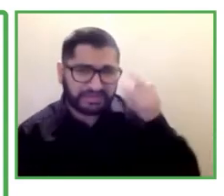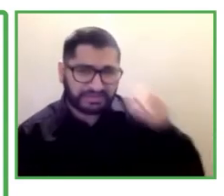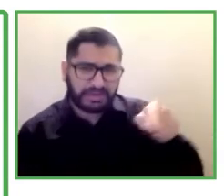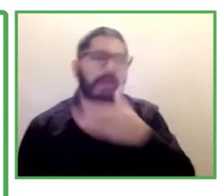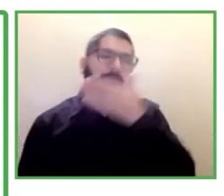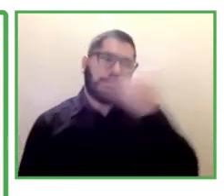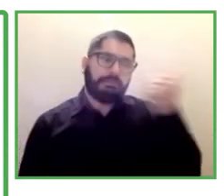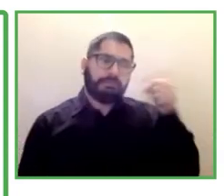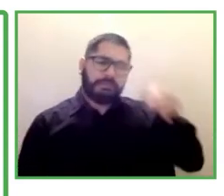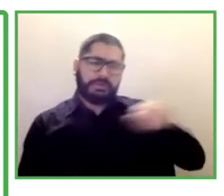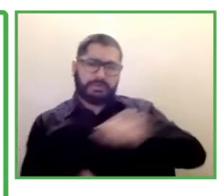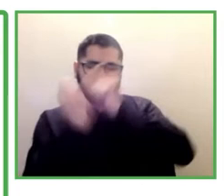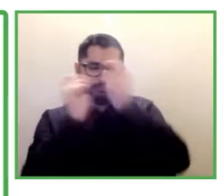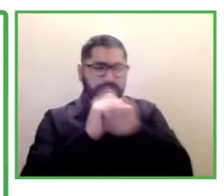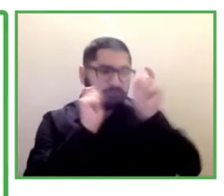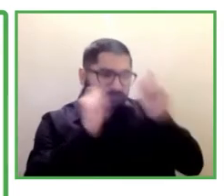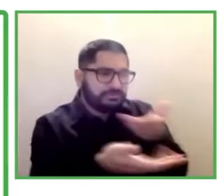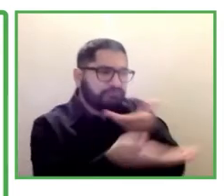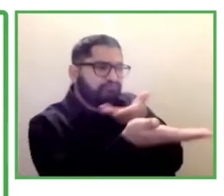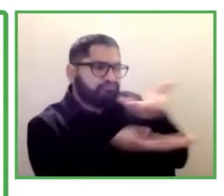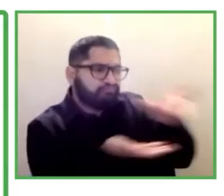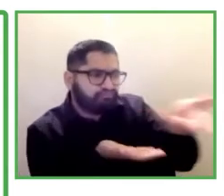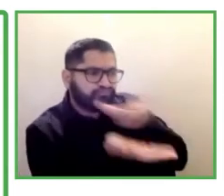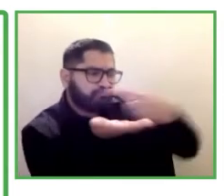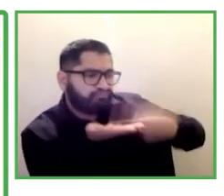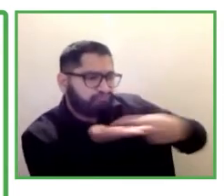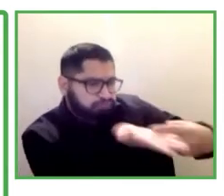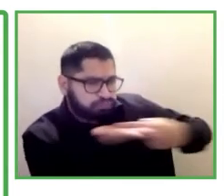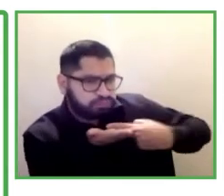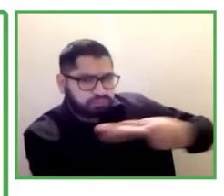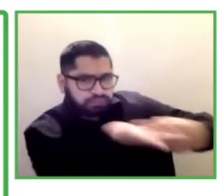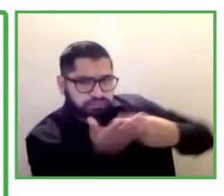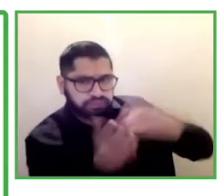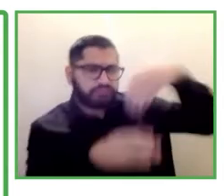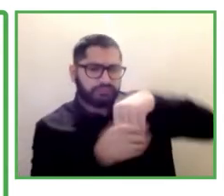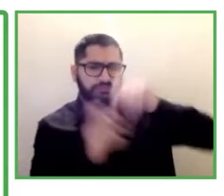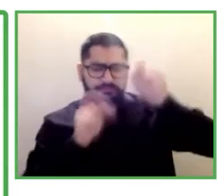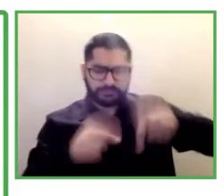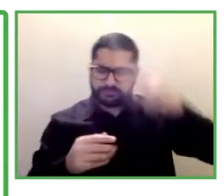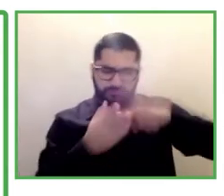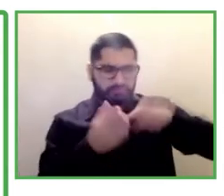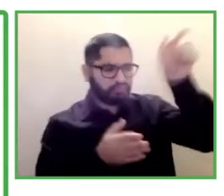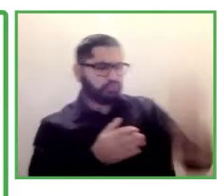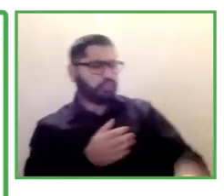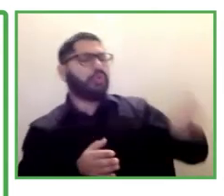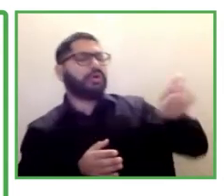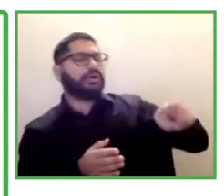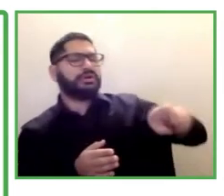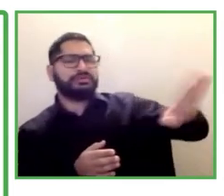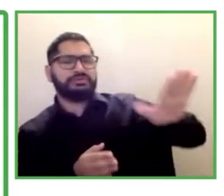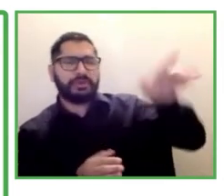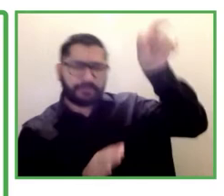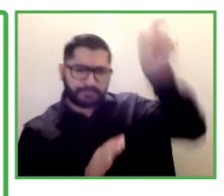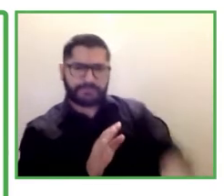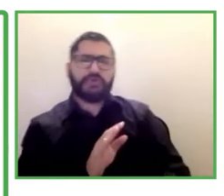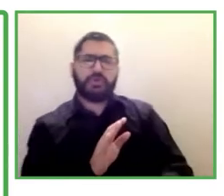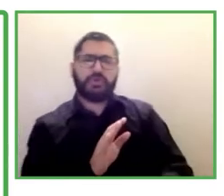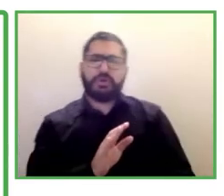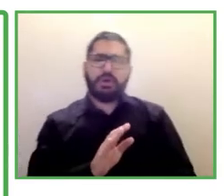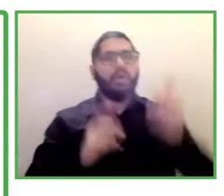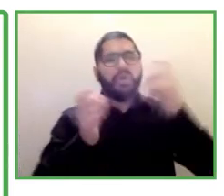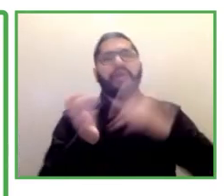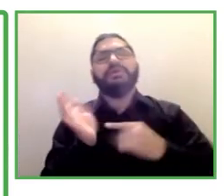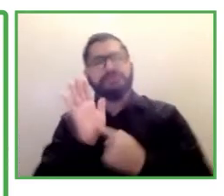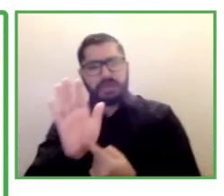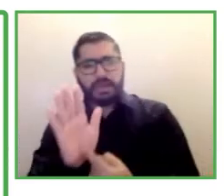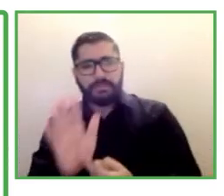en distintos niveles. En primer lugar, entre los administradores y los empleados con